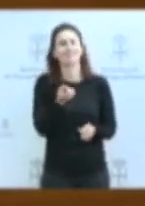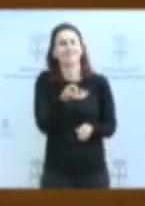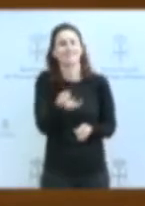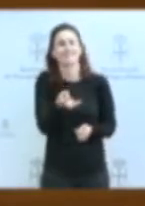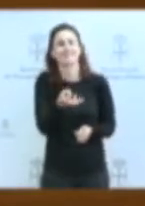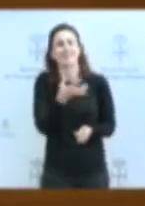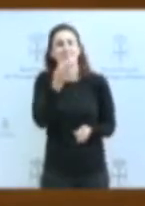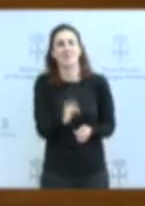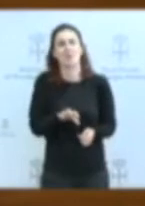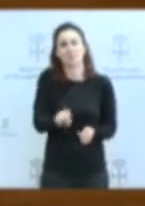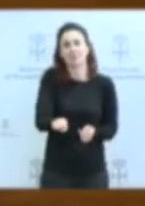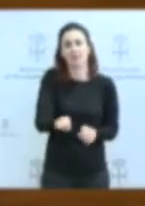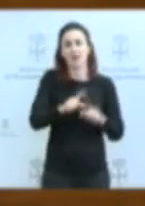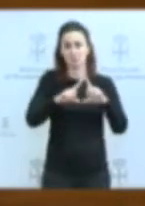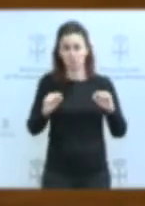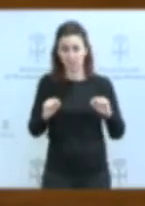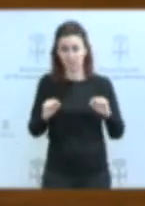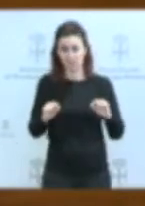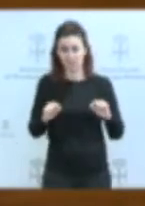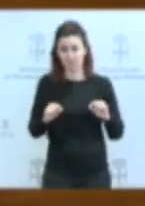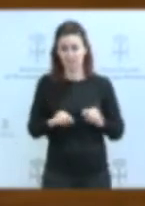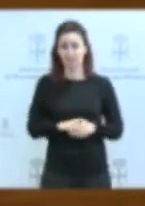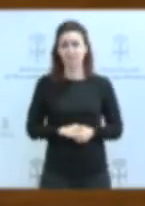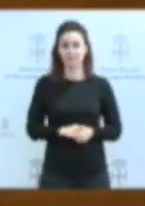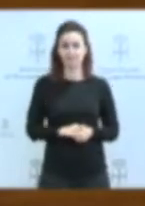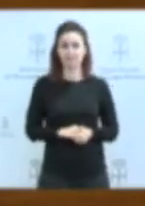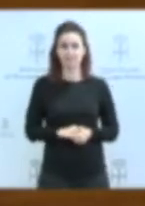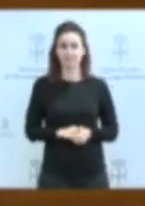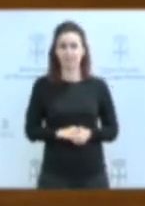de atribuirse ese contrato.